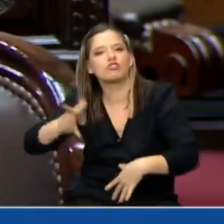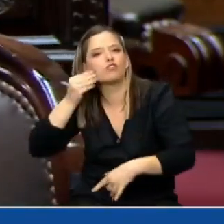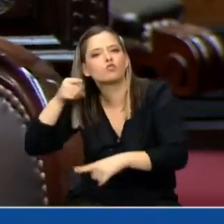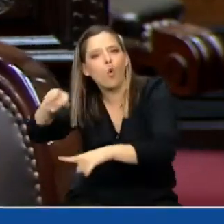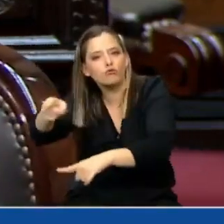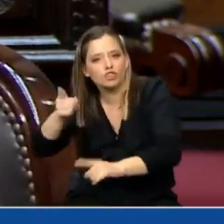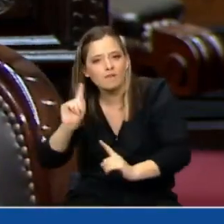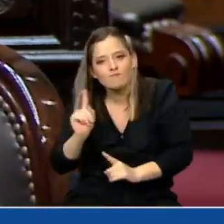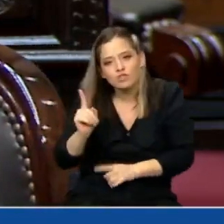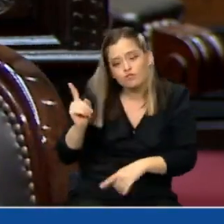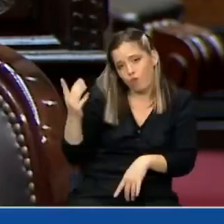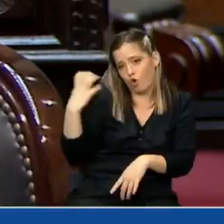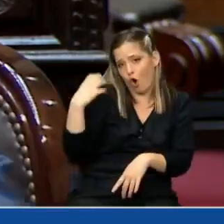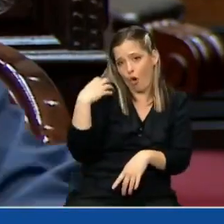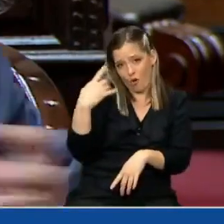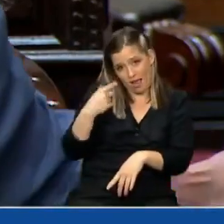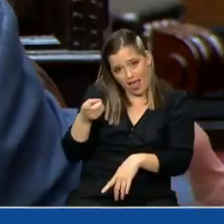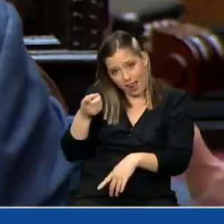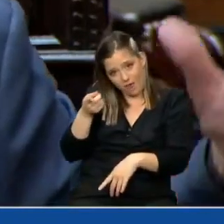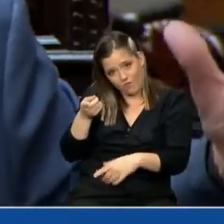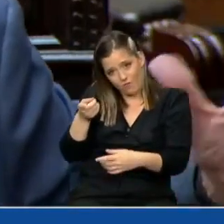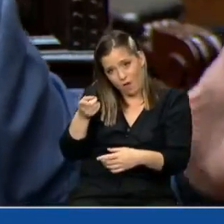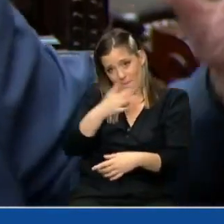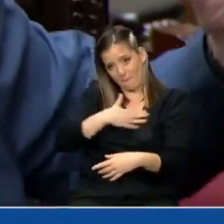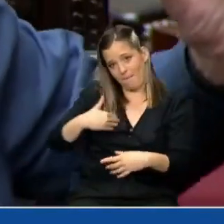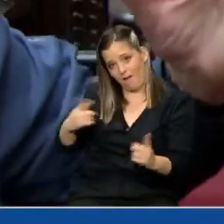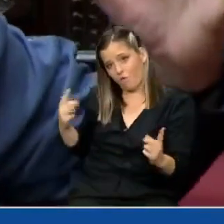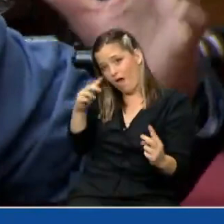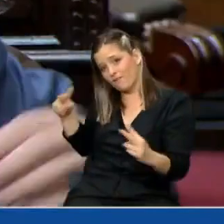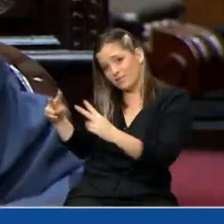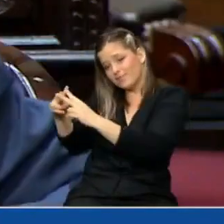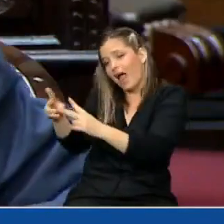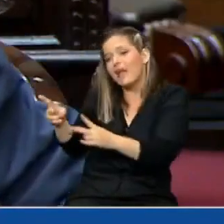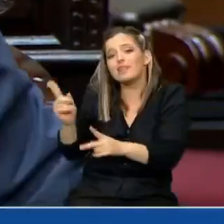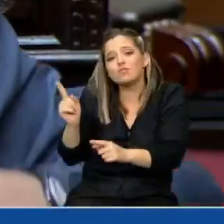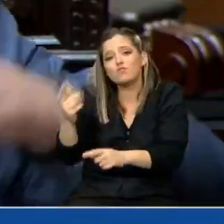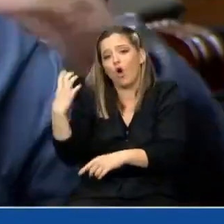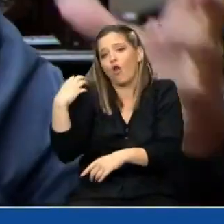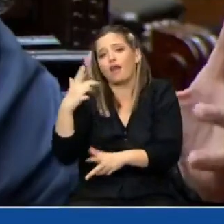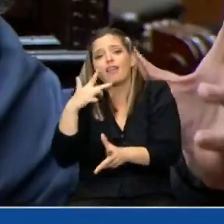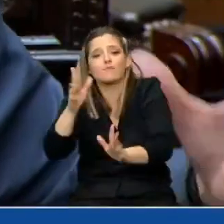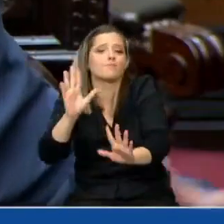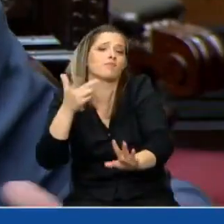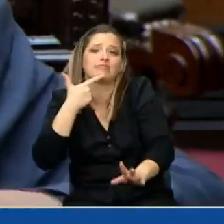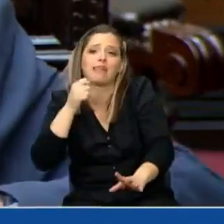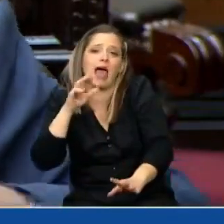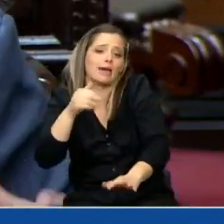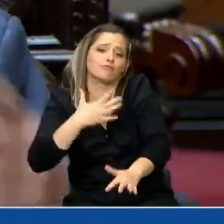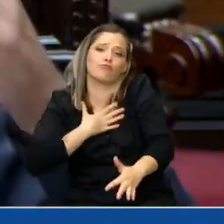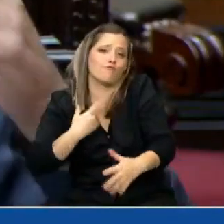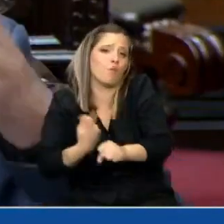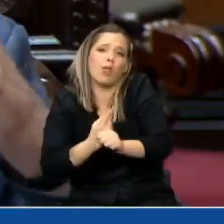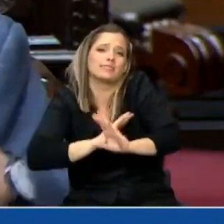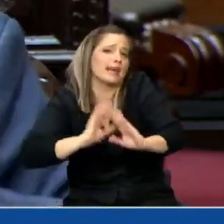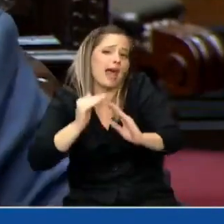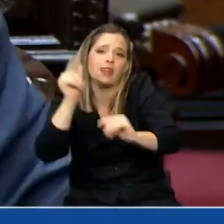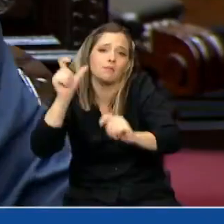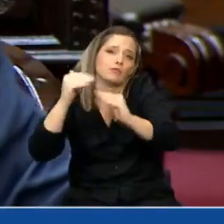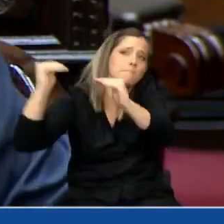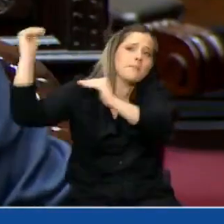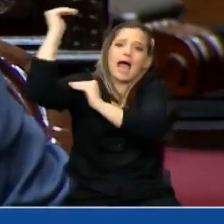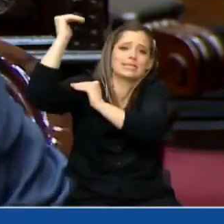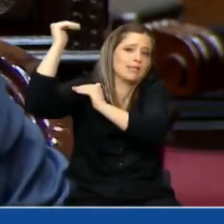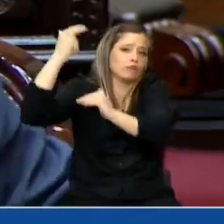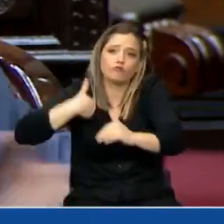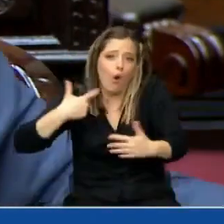de ejército y le dijo: mira, mire Sara, yo no puedo hacer nada, hay algo que está encima de mí y no estoy de acuerdo con nada de lo